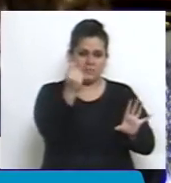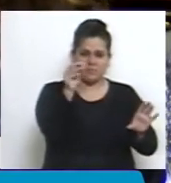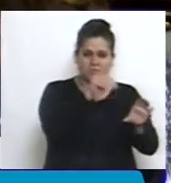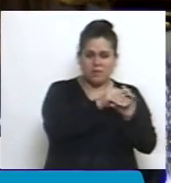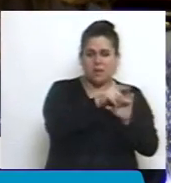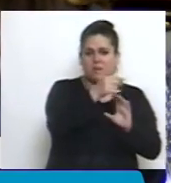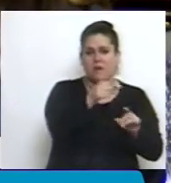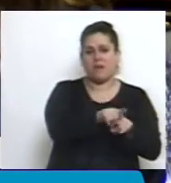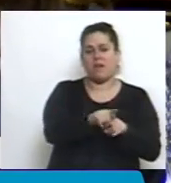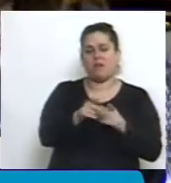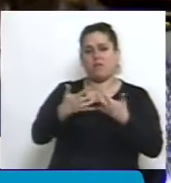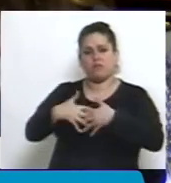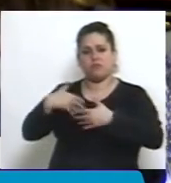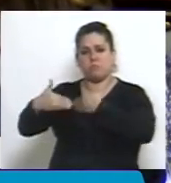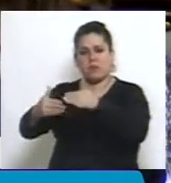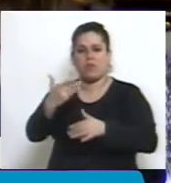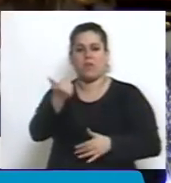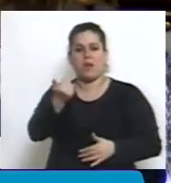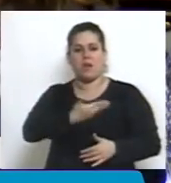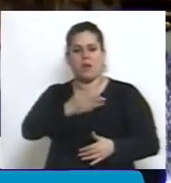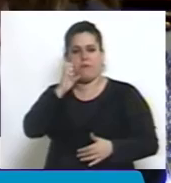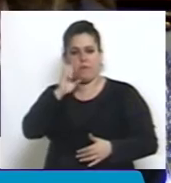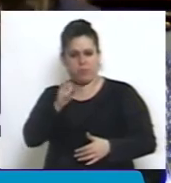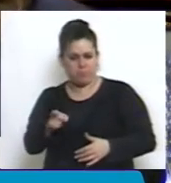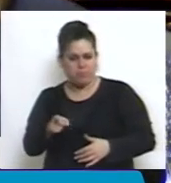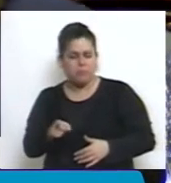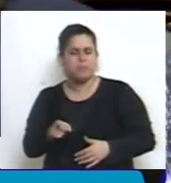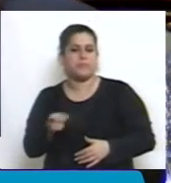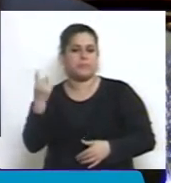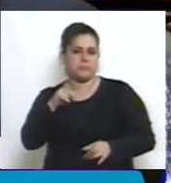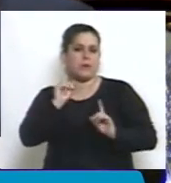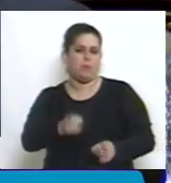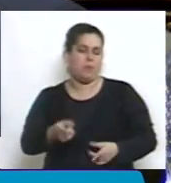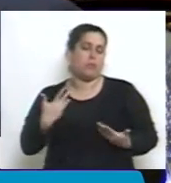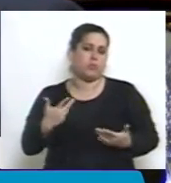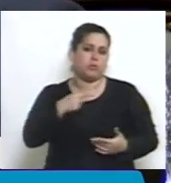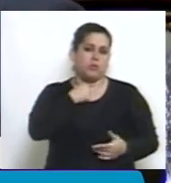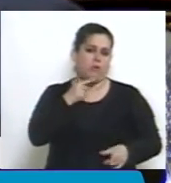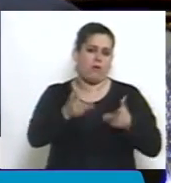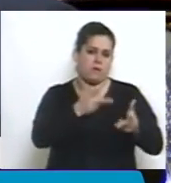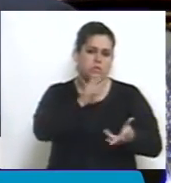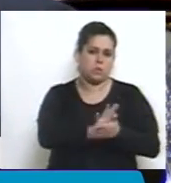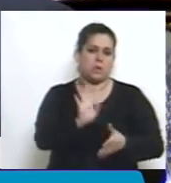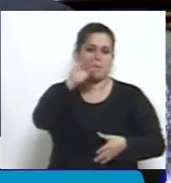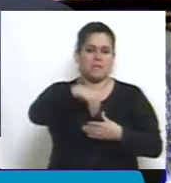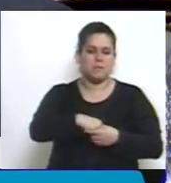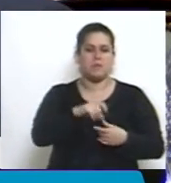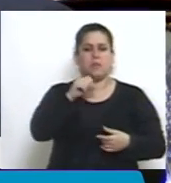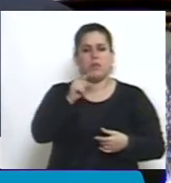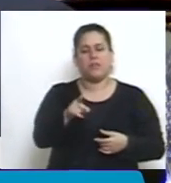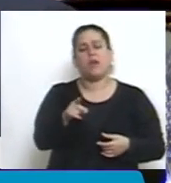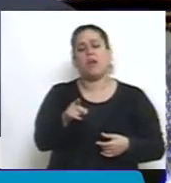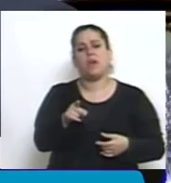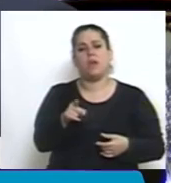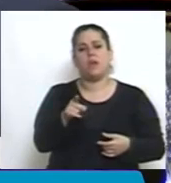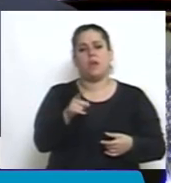funcionamiento de la AFIP. Y por supuesto me quiero referir a la coparticipación del impuesto a los